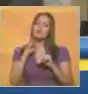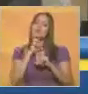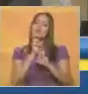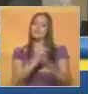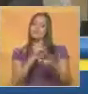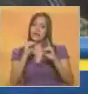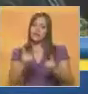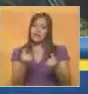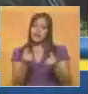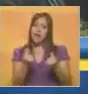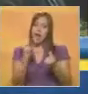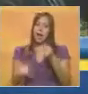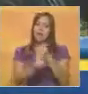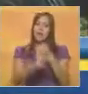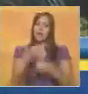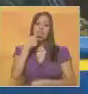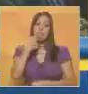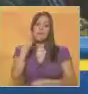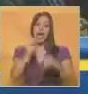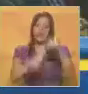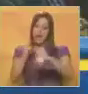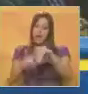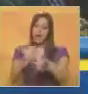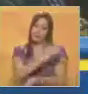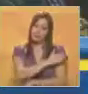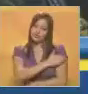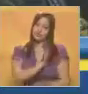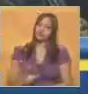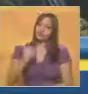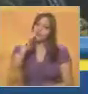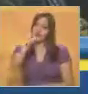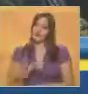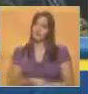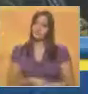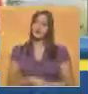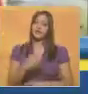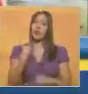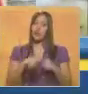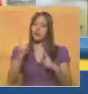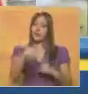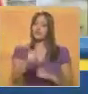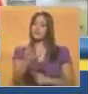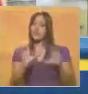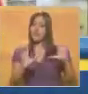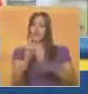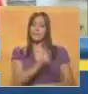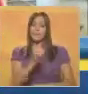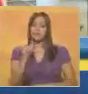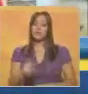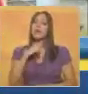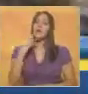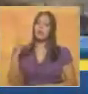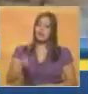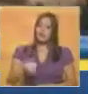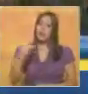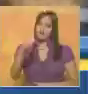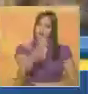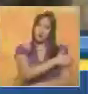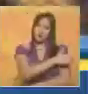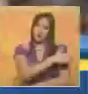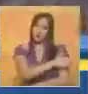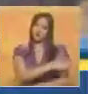y ofrecer apoyo político y material a la oposición de ese país Mientras tanto al menos 10 personas murieron en el bastión opositor de